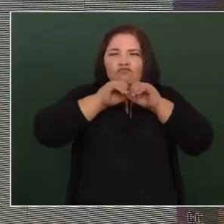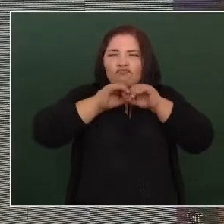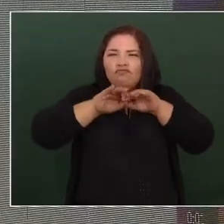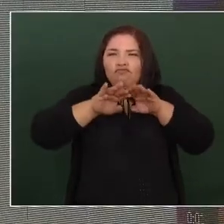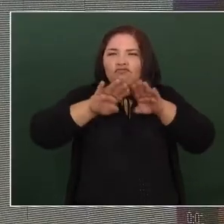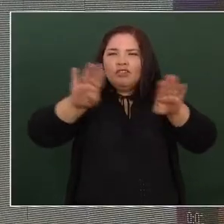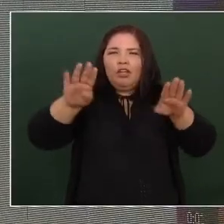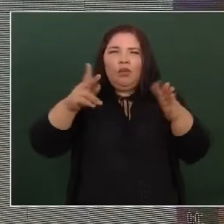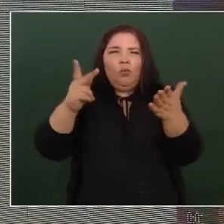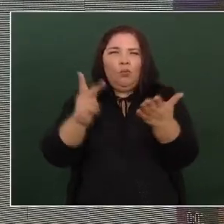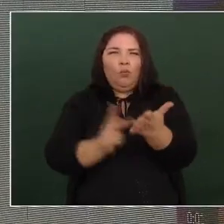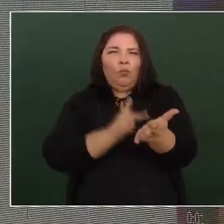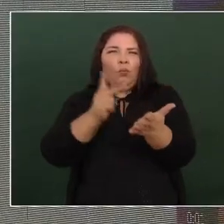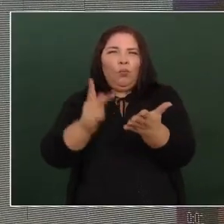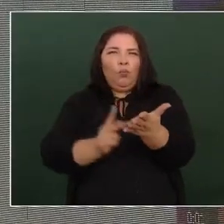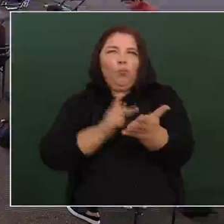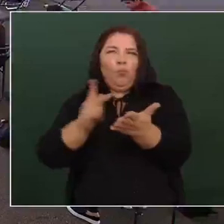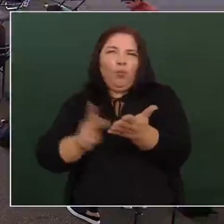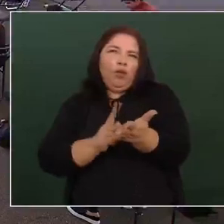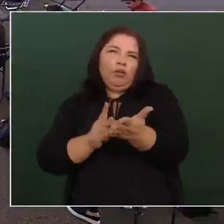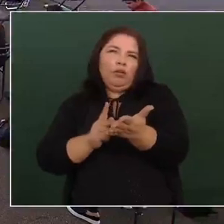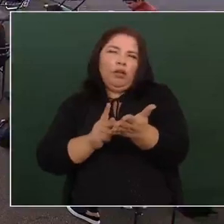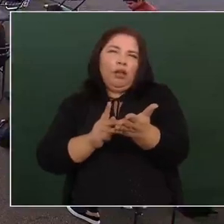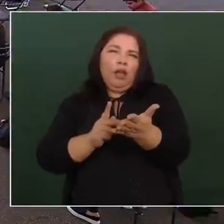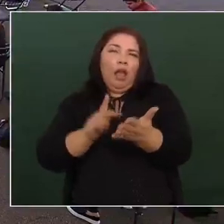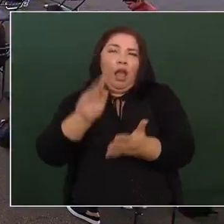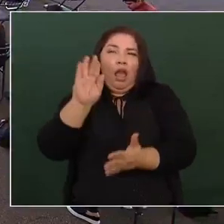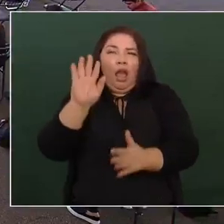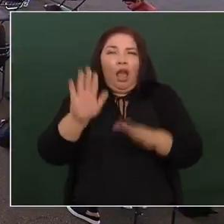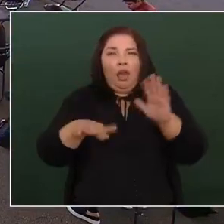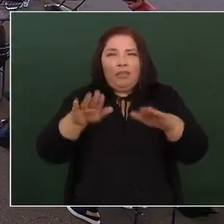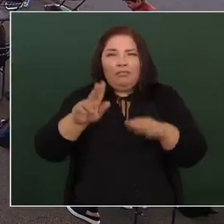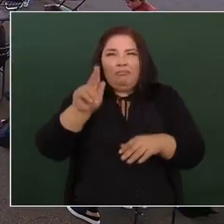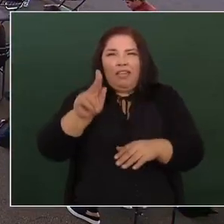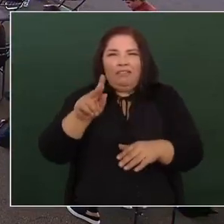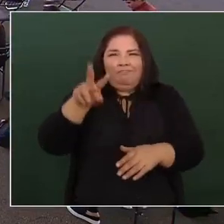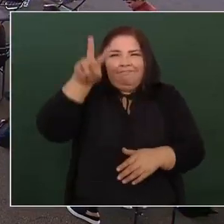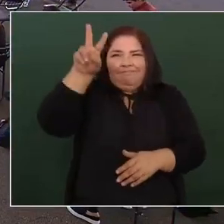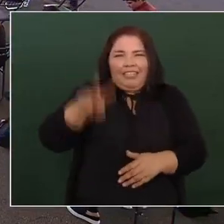muchas veces puede convertirse en verdad.